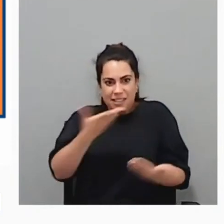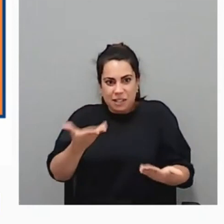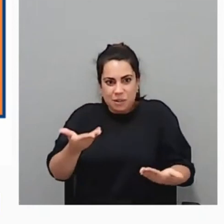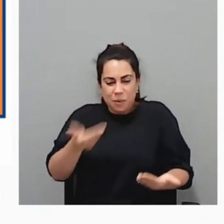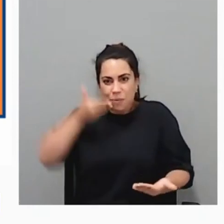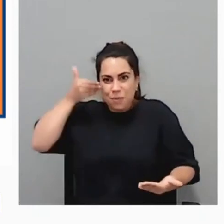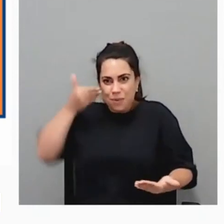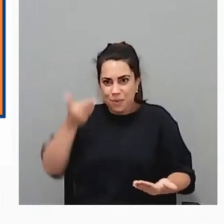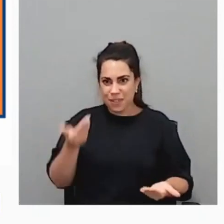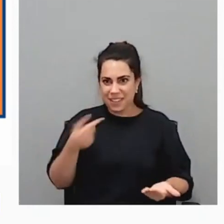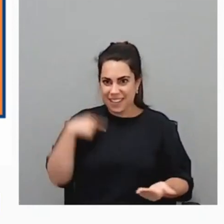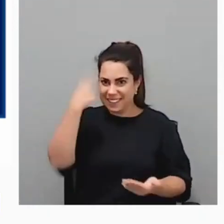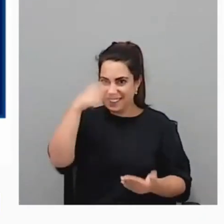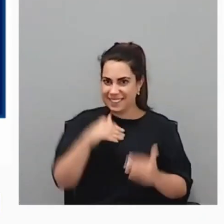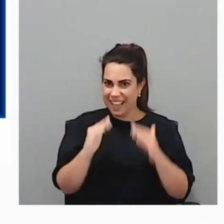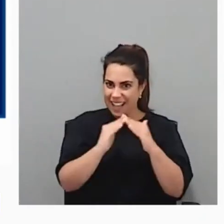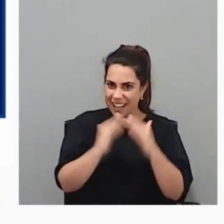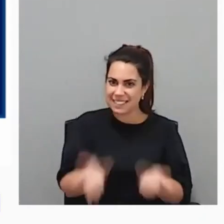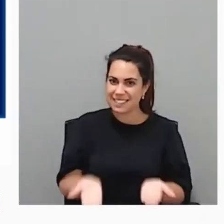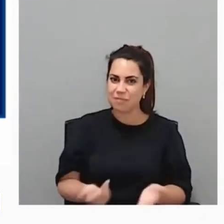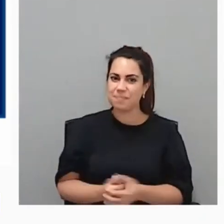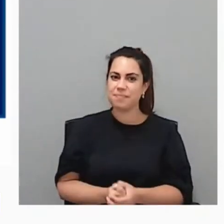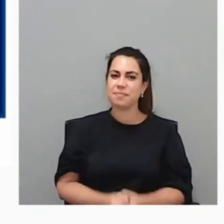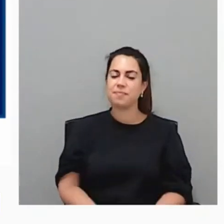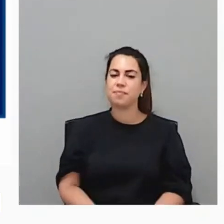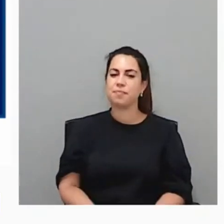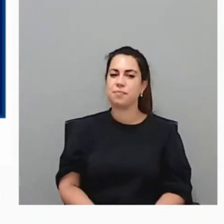iniciación a la lectura.